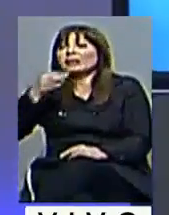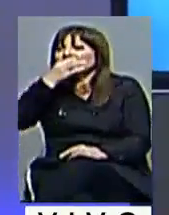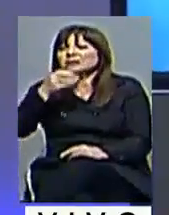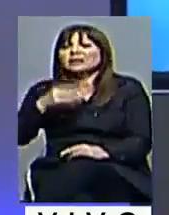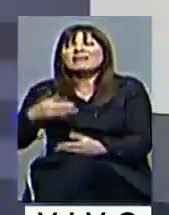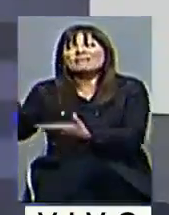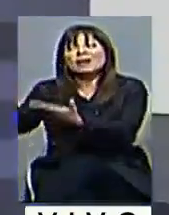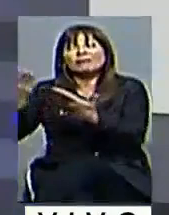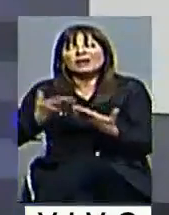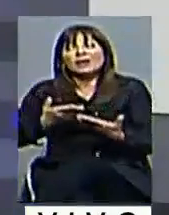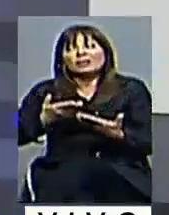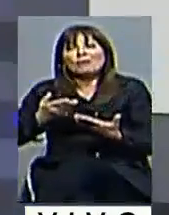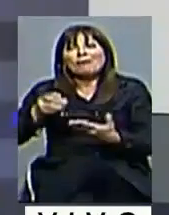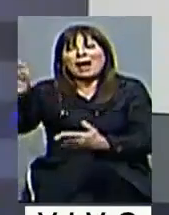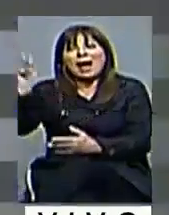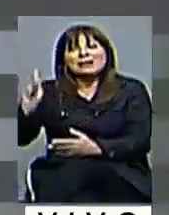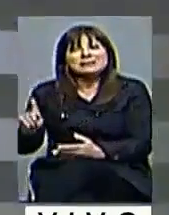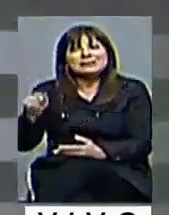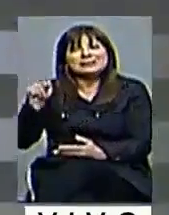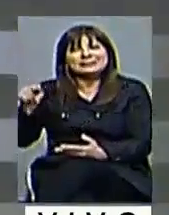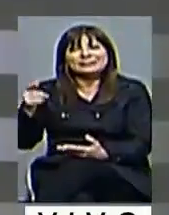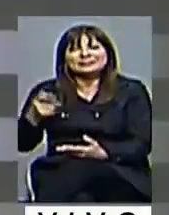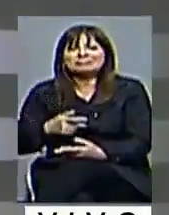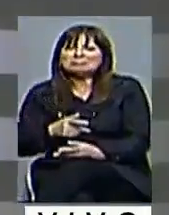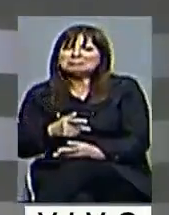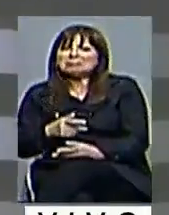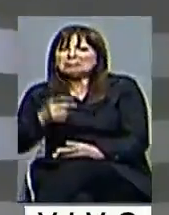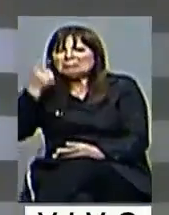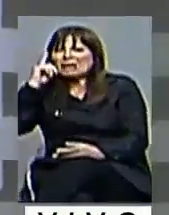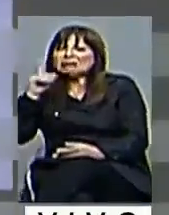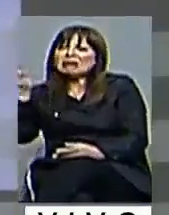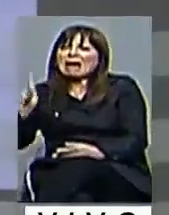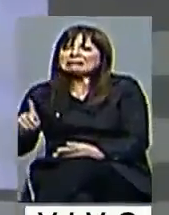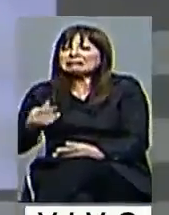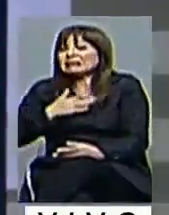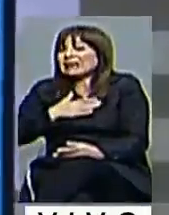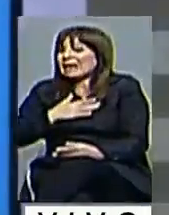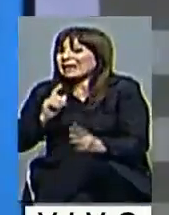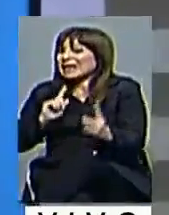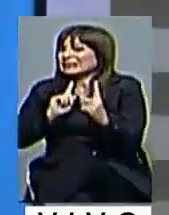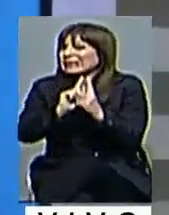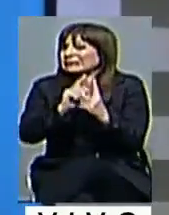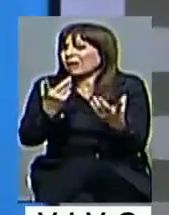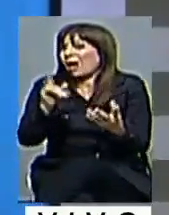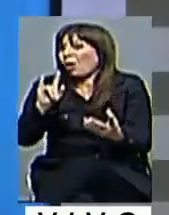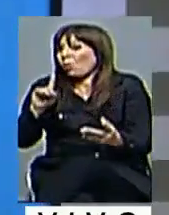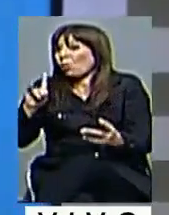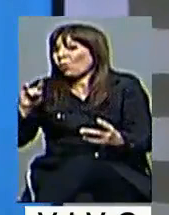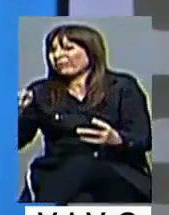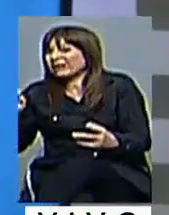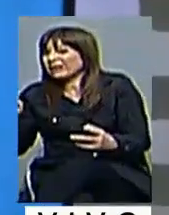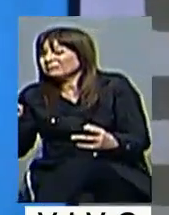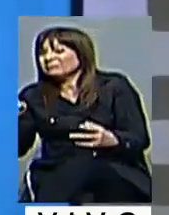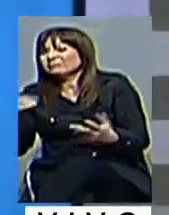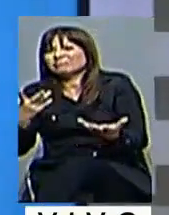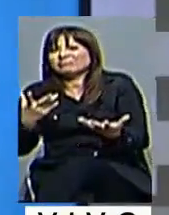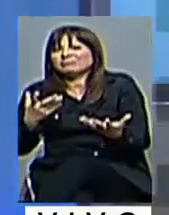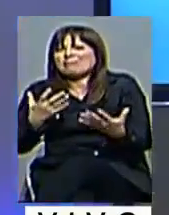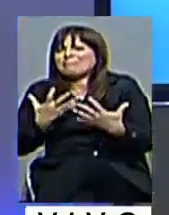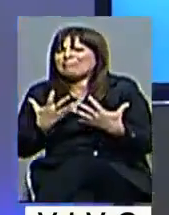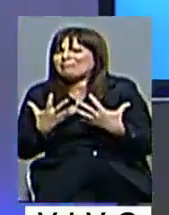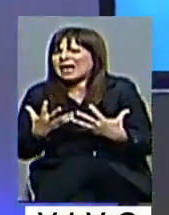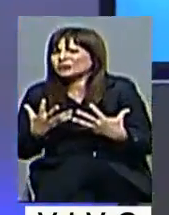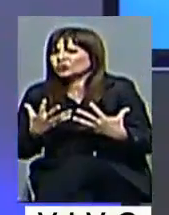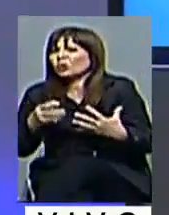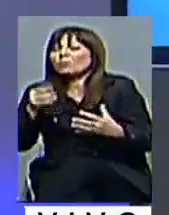fue casi una provocación. Podría ser al revés, José Antonio Kast, si quiere se me acerca a la UDI, claro. Porque hoy día el peso que tiene José Antonio Kast. José Antonio Kast... 8 puntos. Claro,